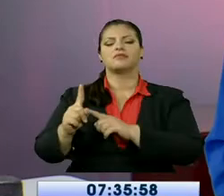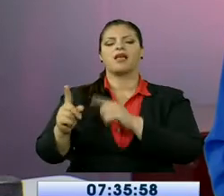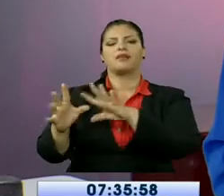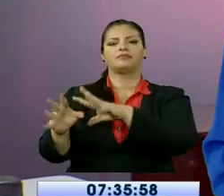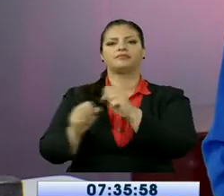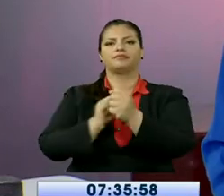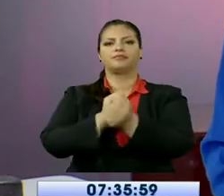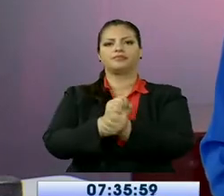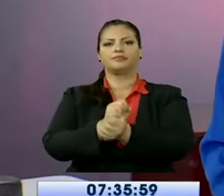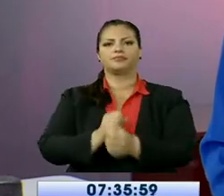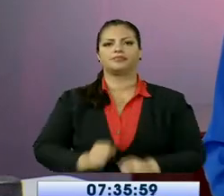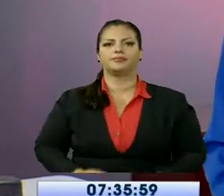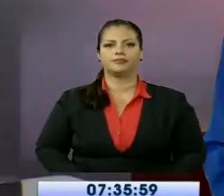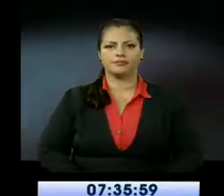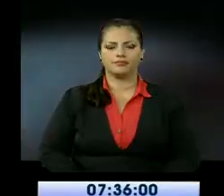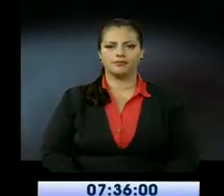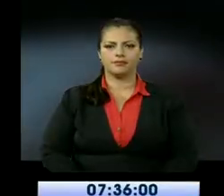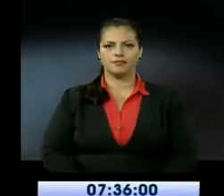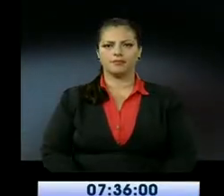detenido.